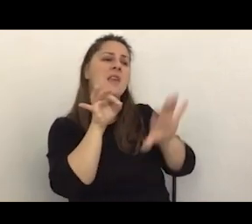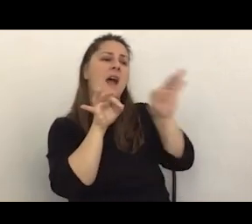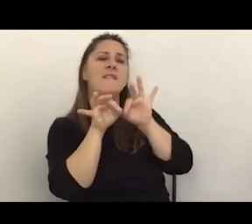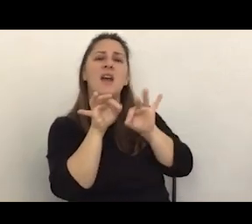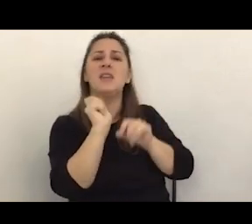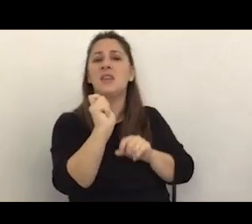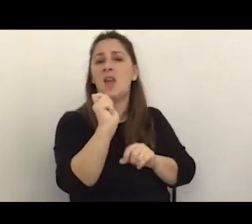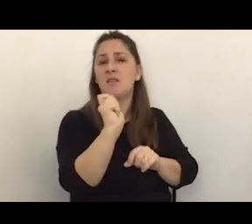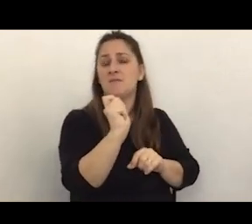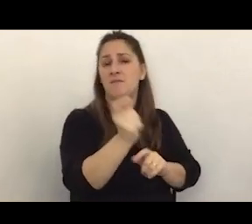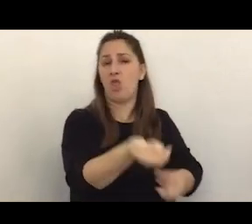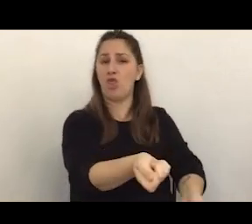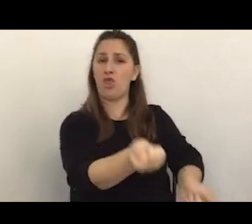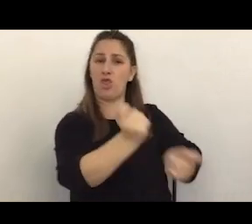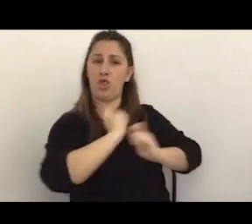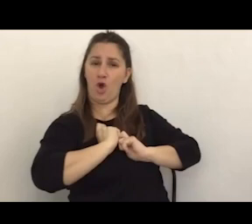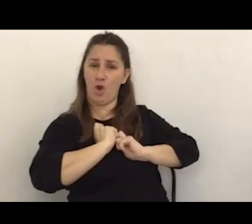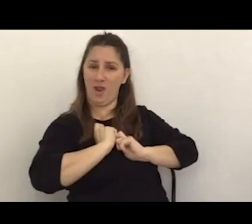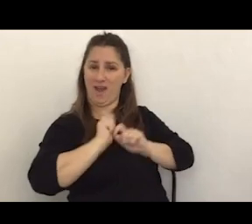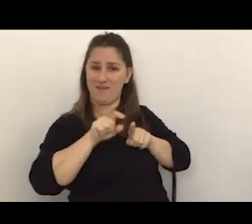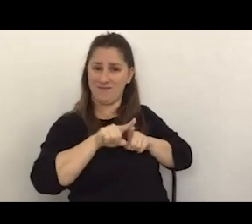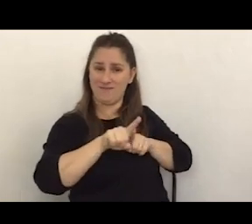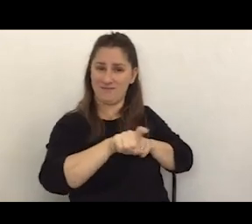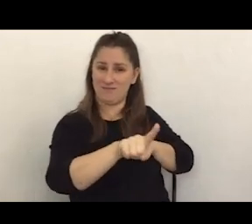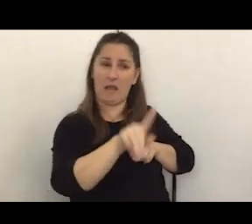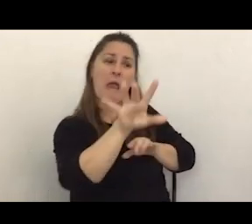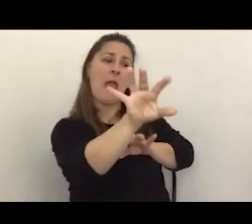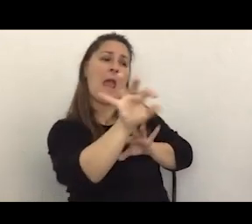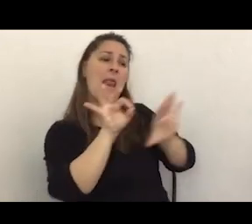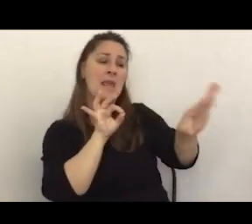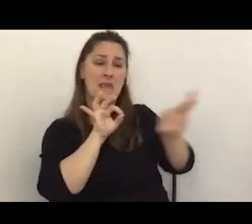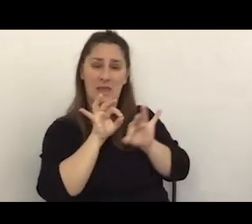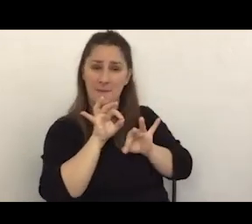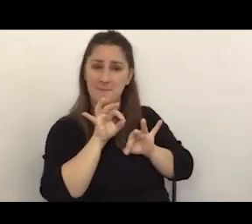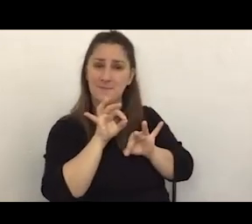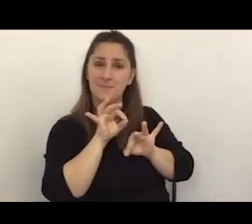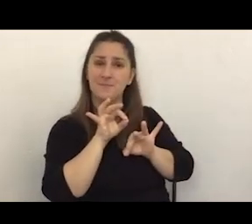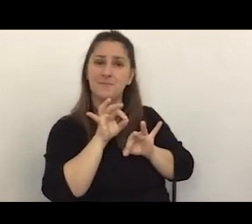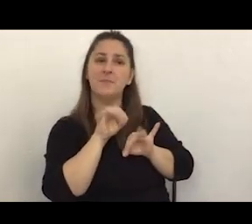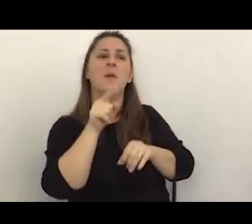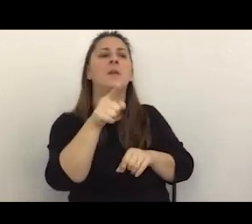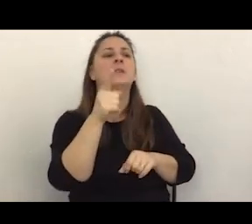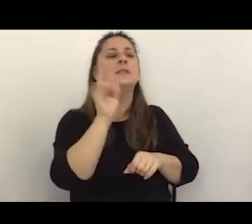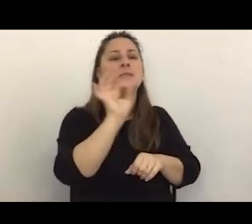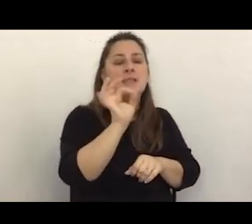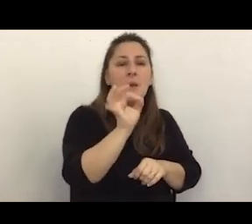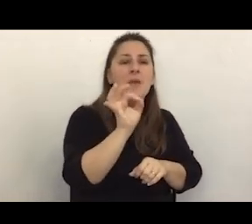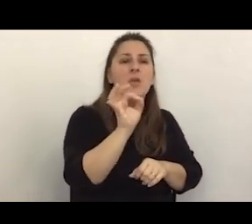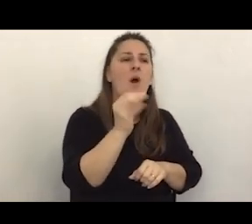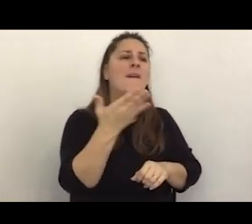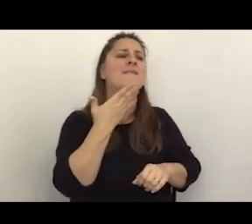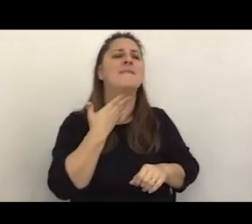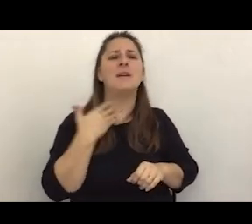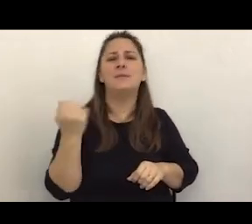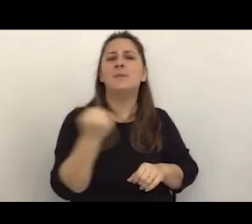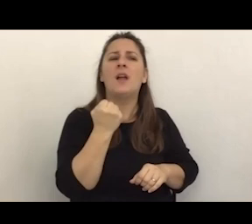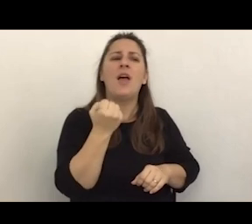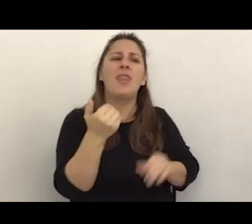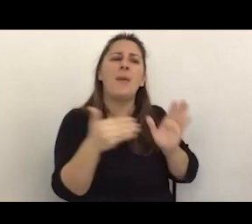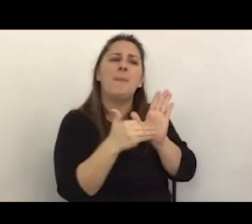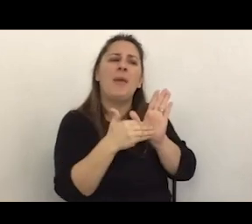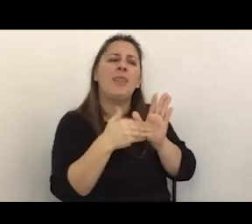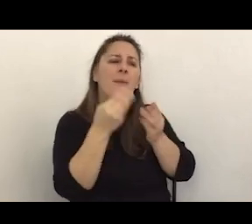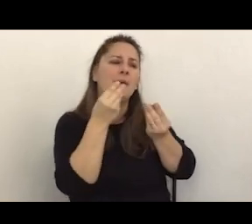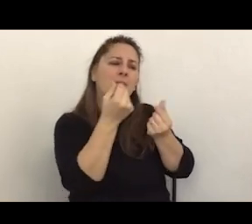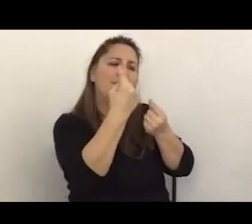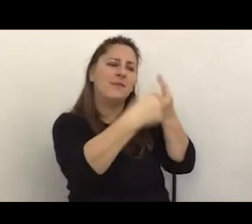dador del material genético masculino varón, sobre la base de su deseo o gusto mirando